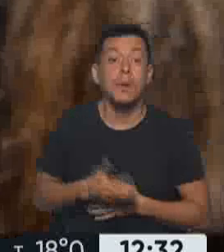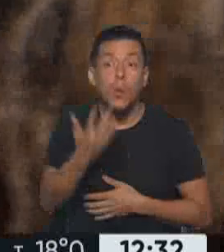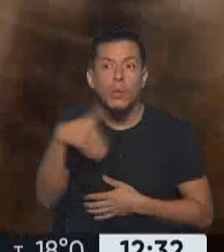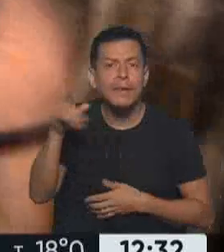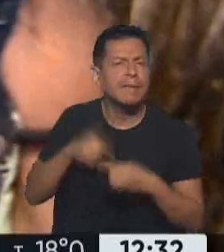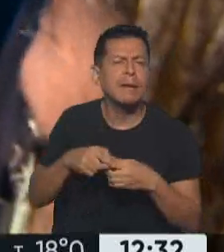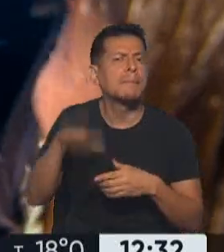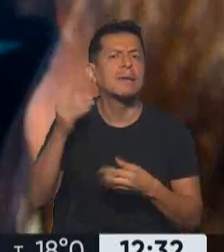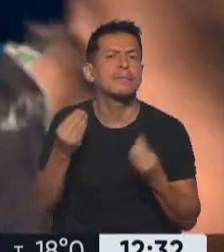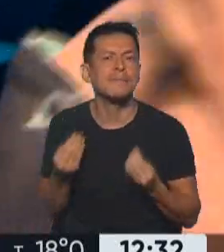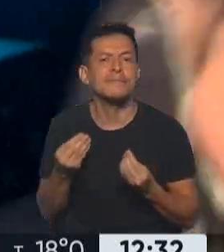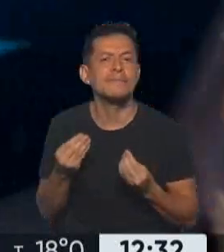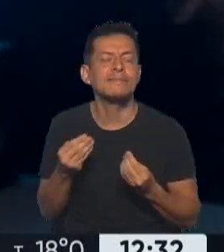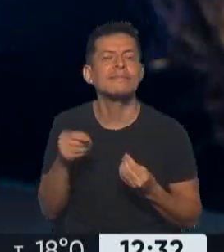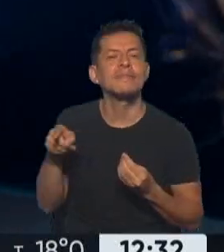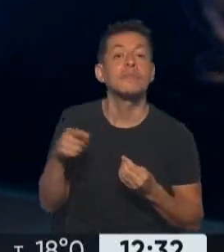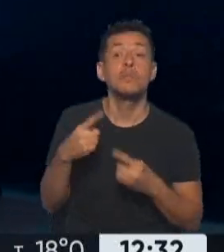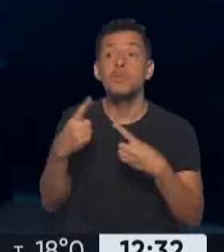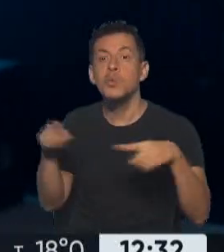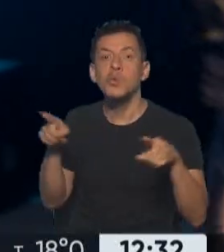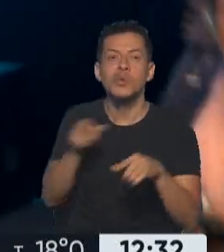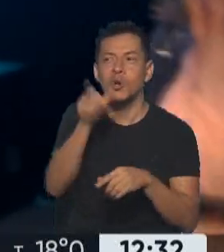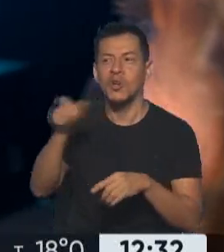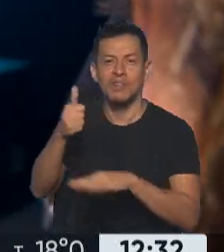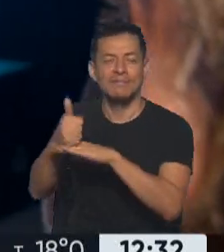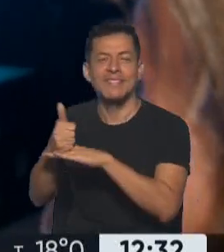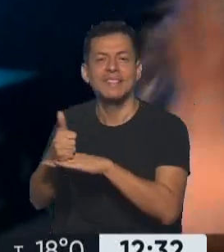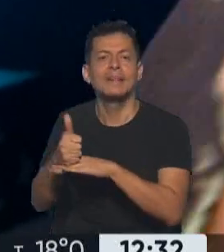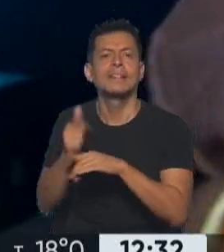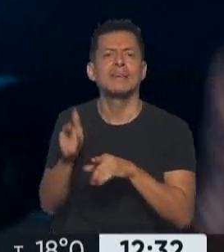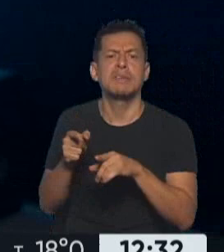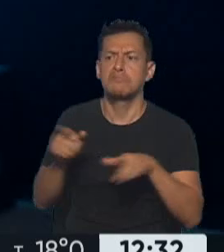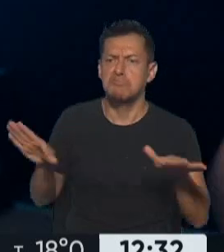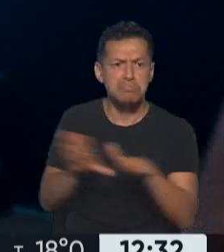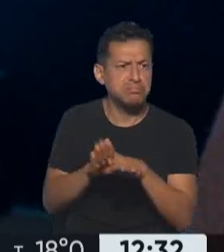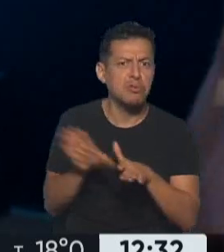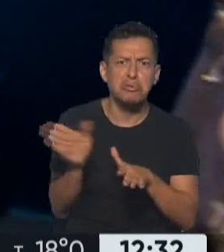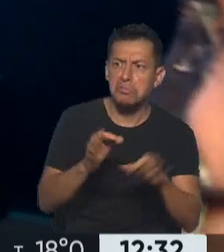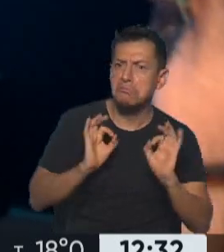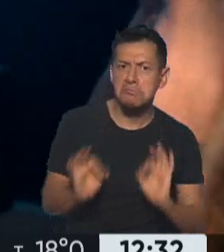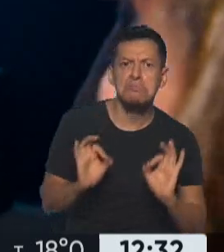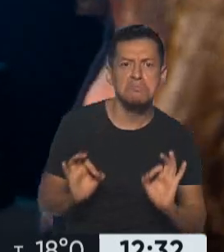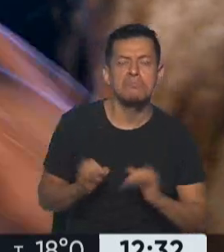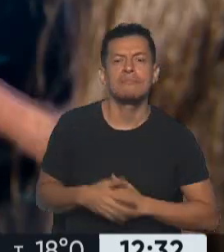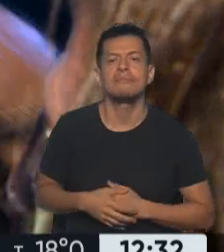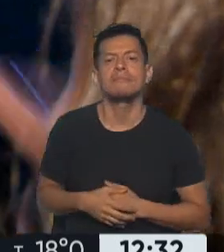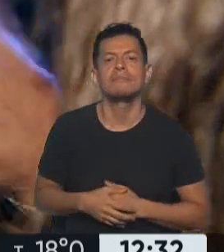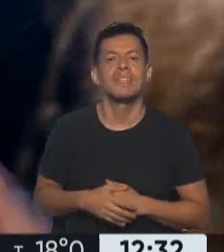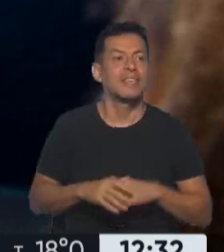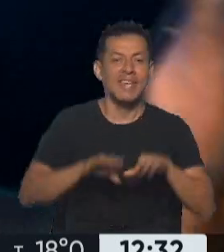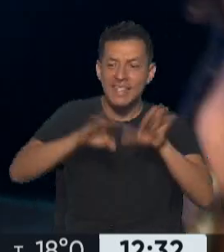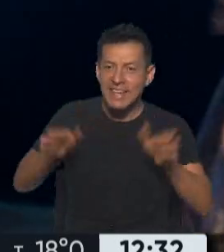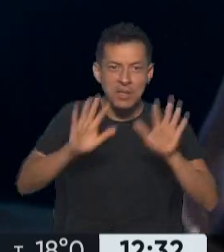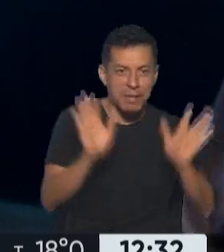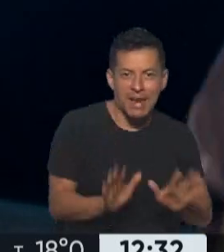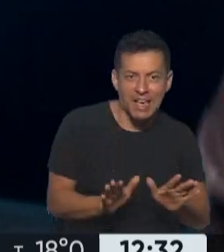es, desde la parte de los músicos, es la situación de eficiencia que hay que pelar, ¿viste? Para el armado del